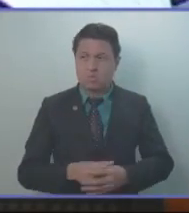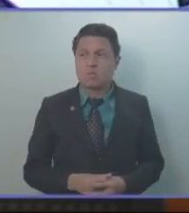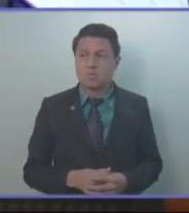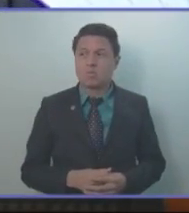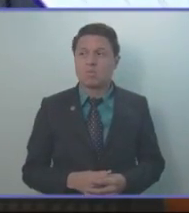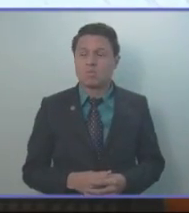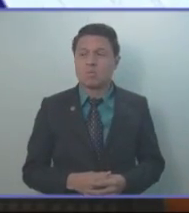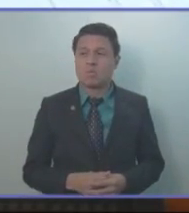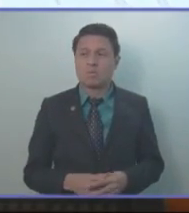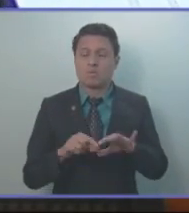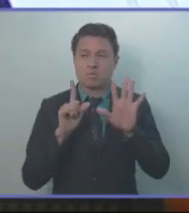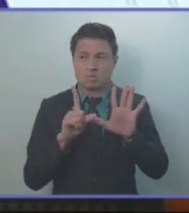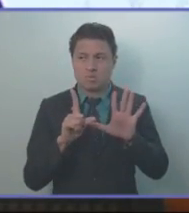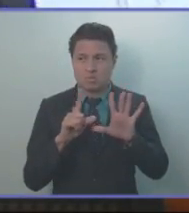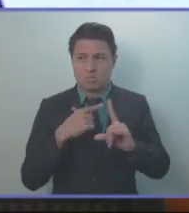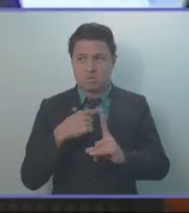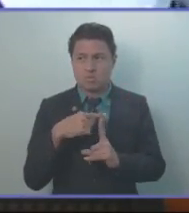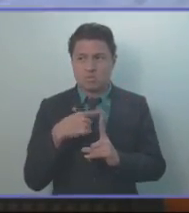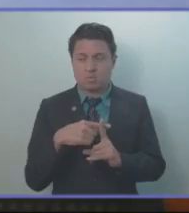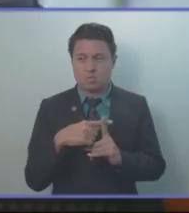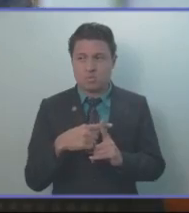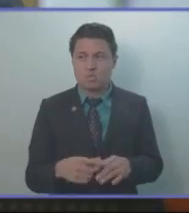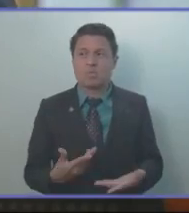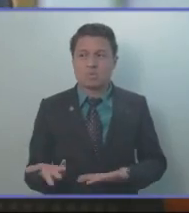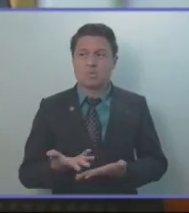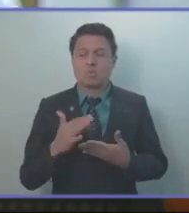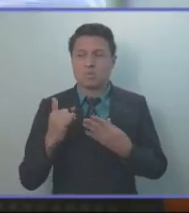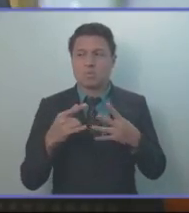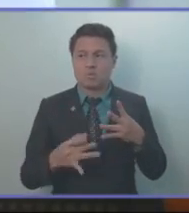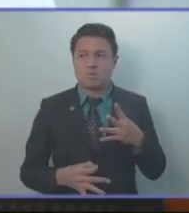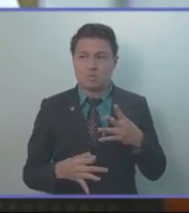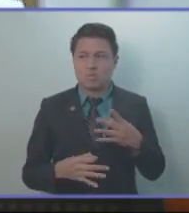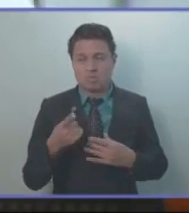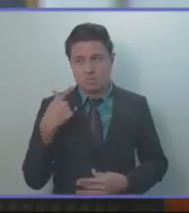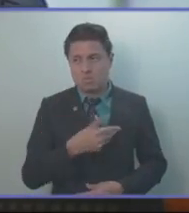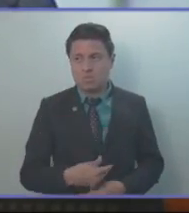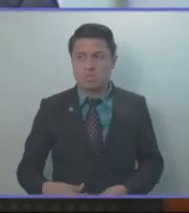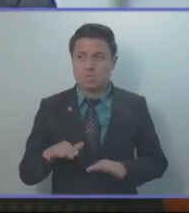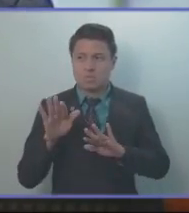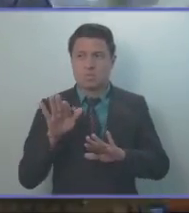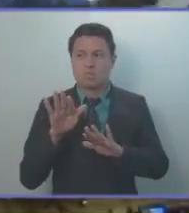número 6, favorable, y el proyecto de decreto, señor presidente.